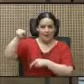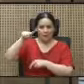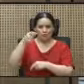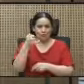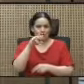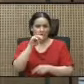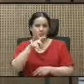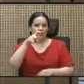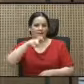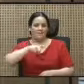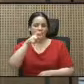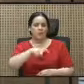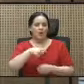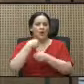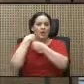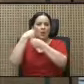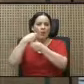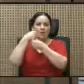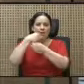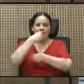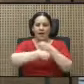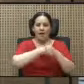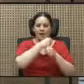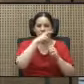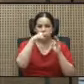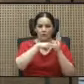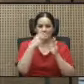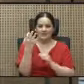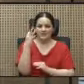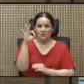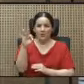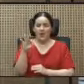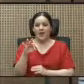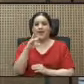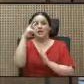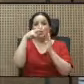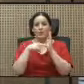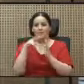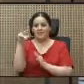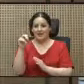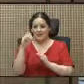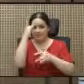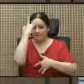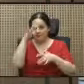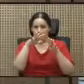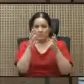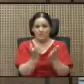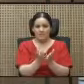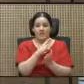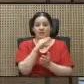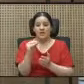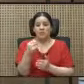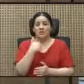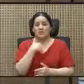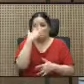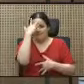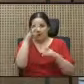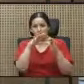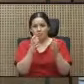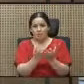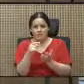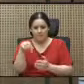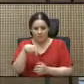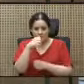del 2019, a la pandemia en el 2020, a lo que llevamos de pandemia en el 2021. Si el Estado